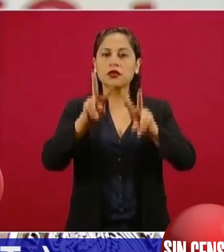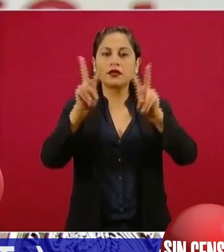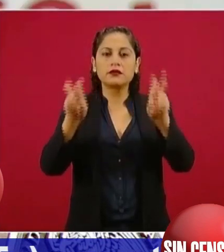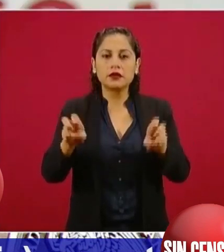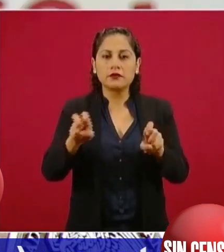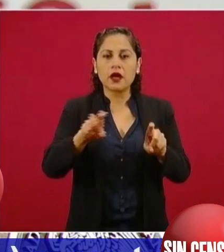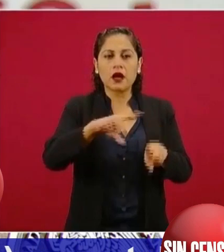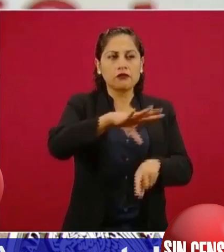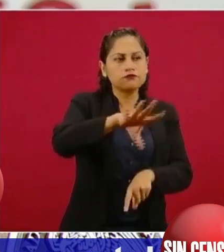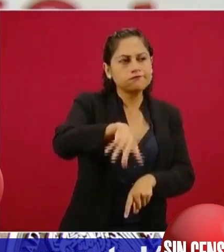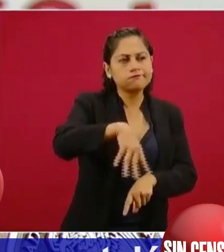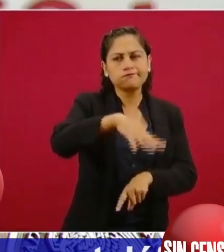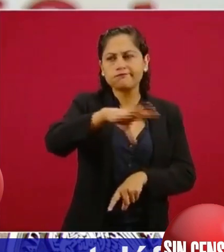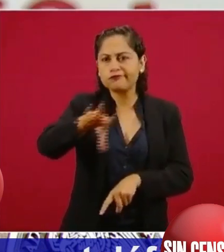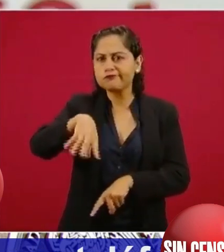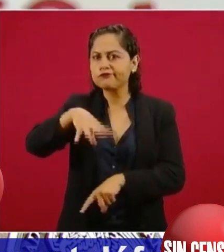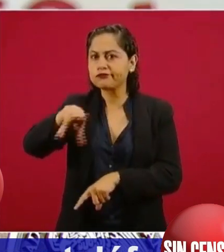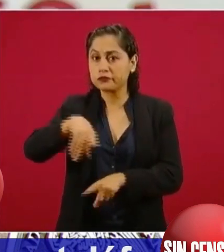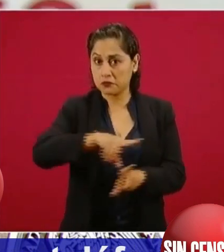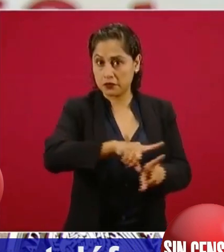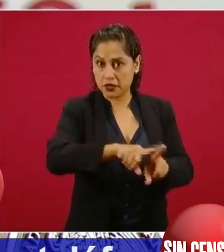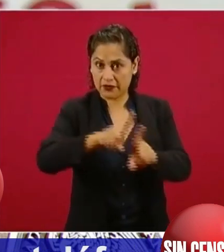¿sí?,